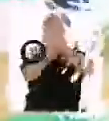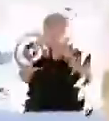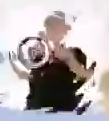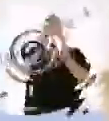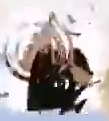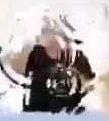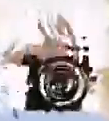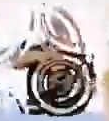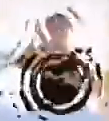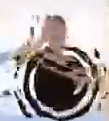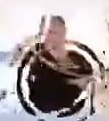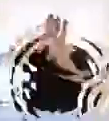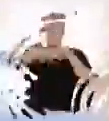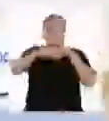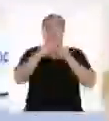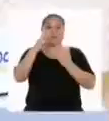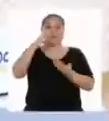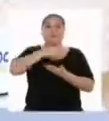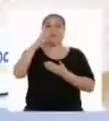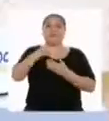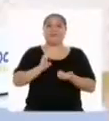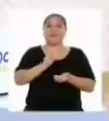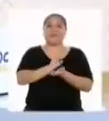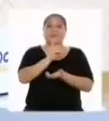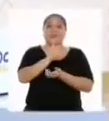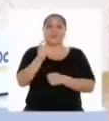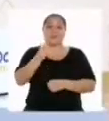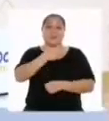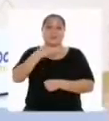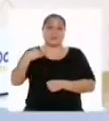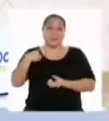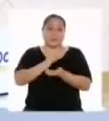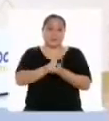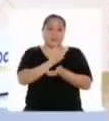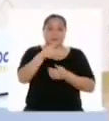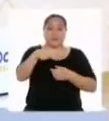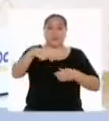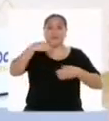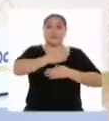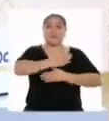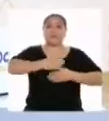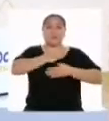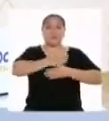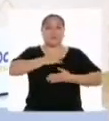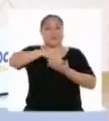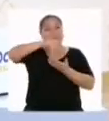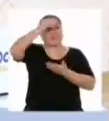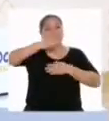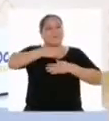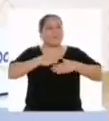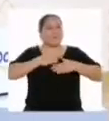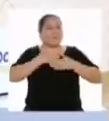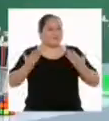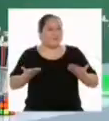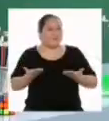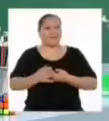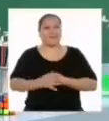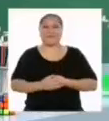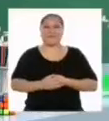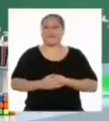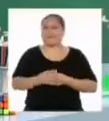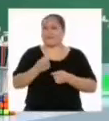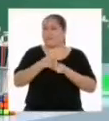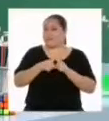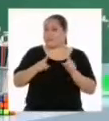Casa, el programa educativo del Ministerio de Educación, en el cual disfrutarás de un aprendizaje entretenido.